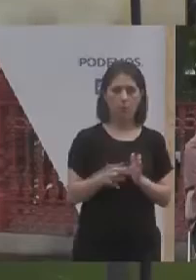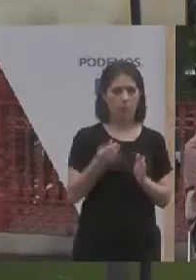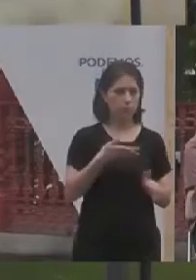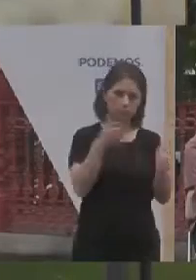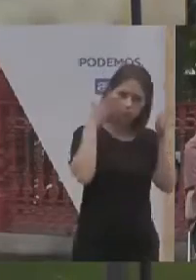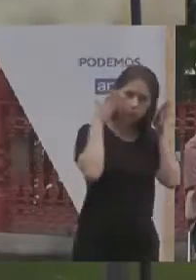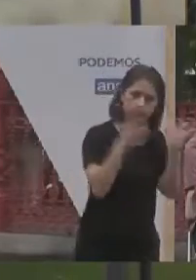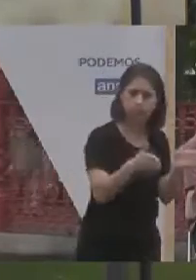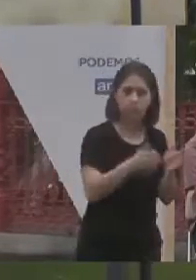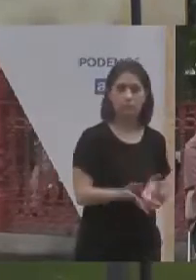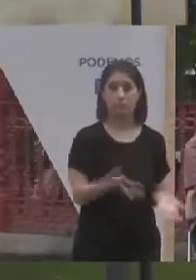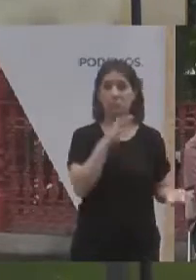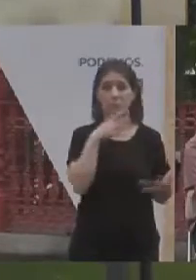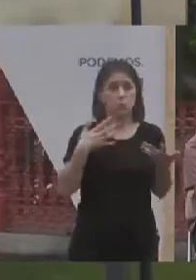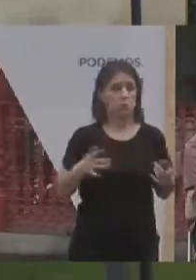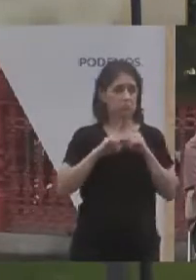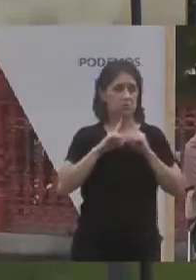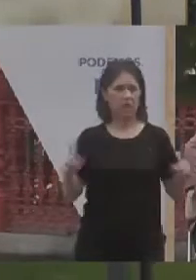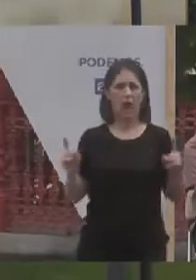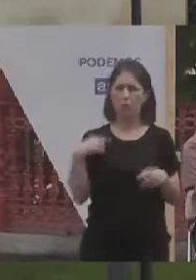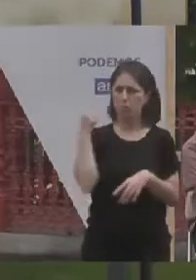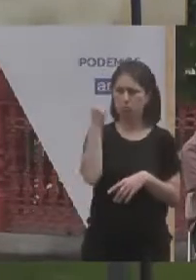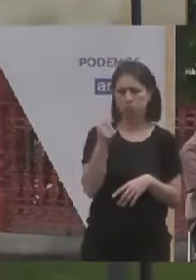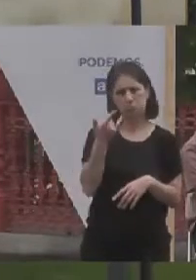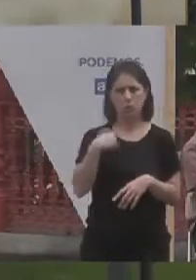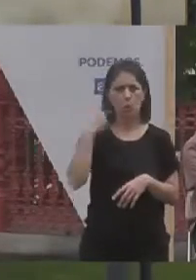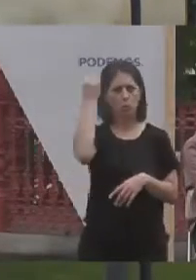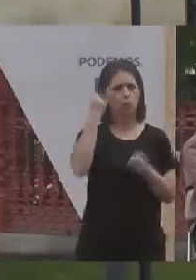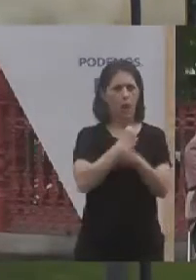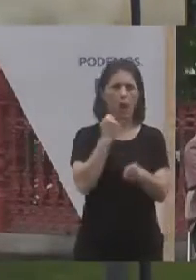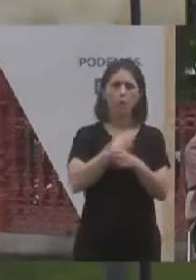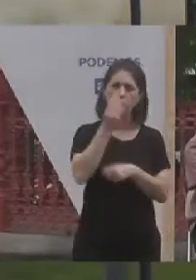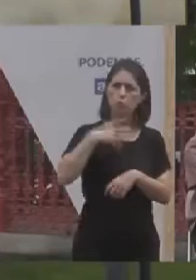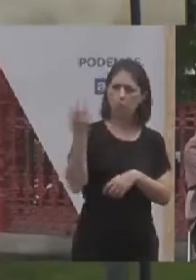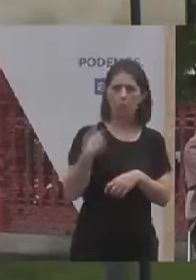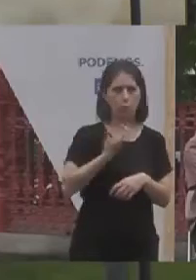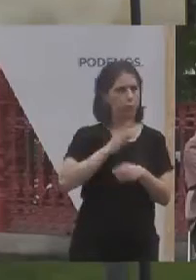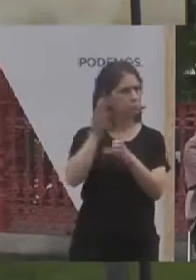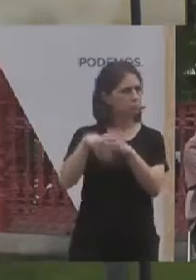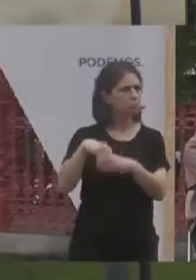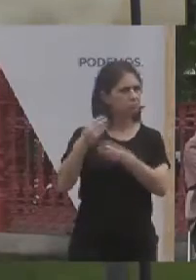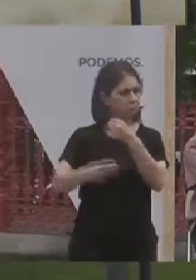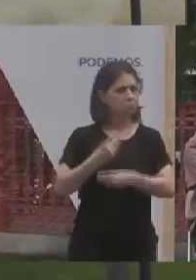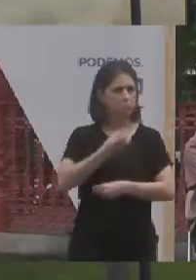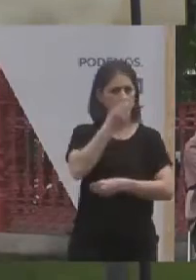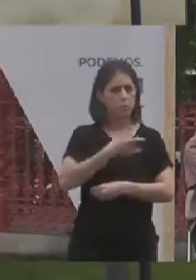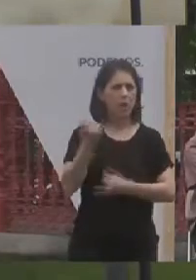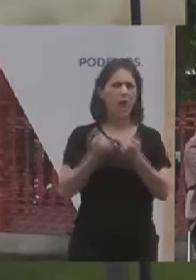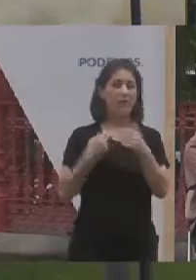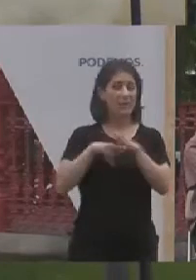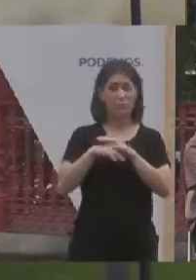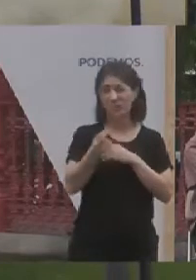aí. Neste tempo, neste ano, fixemos eu creo que unha labor fantástica aí dentro, con uns